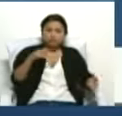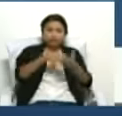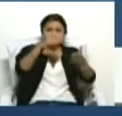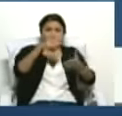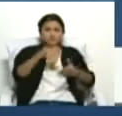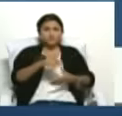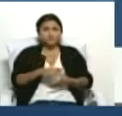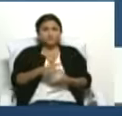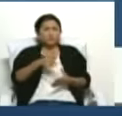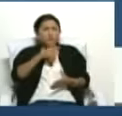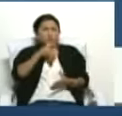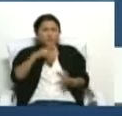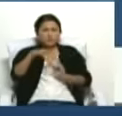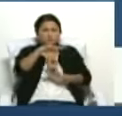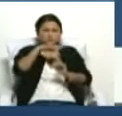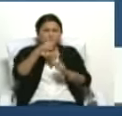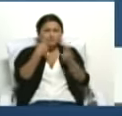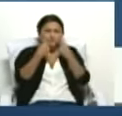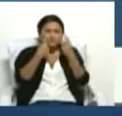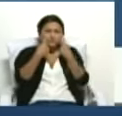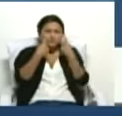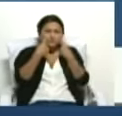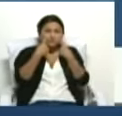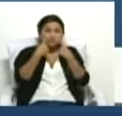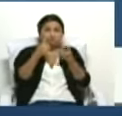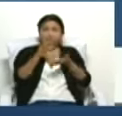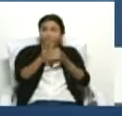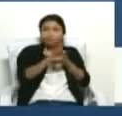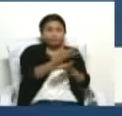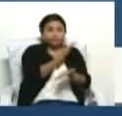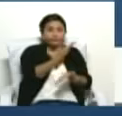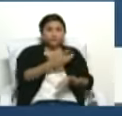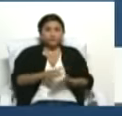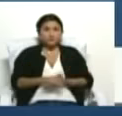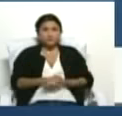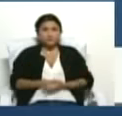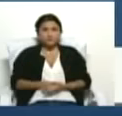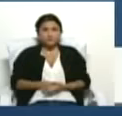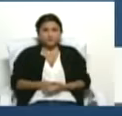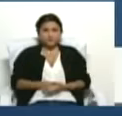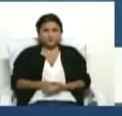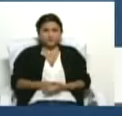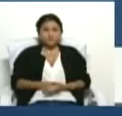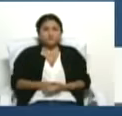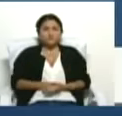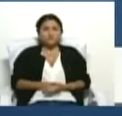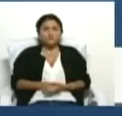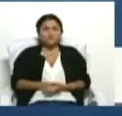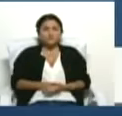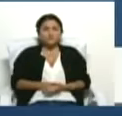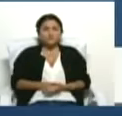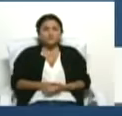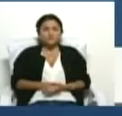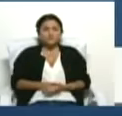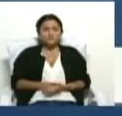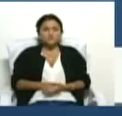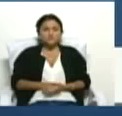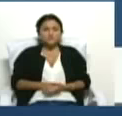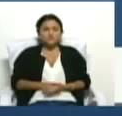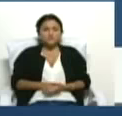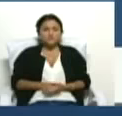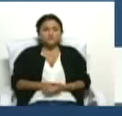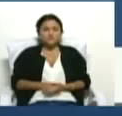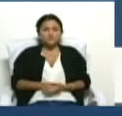naciones, es terrible ver cómo Siria la desolaron utilizando los terroristas tercerizados de empresas como